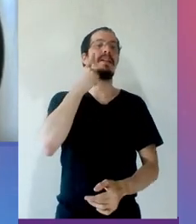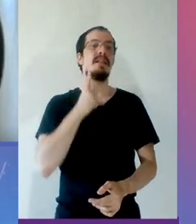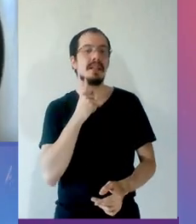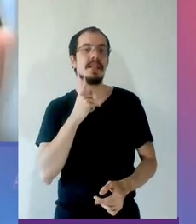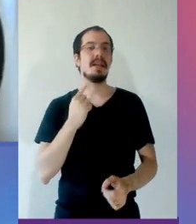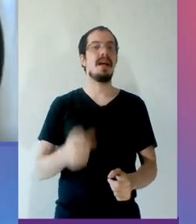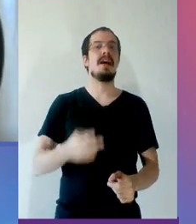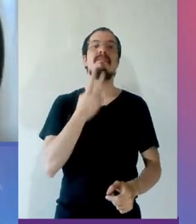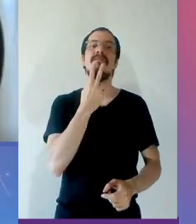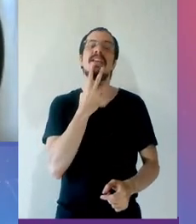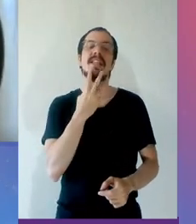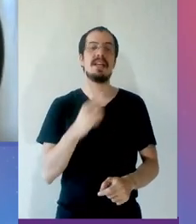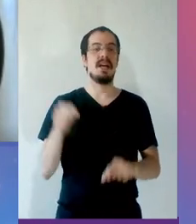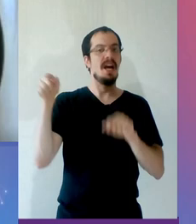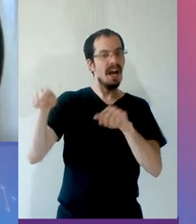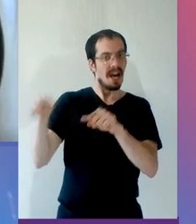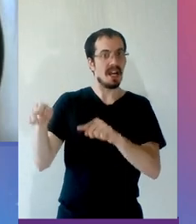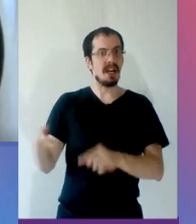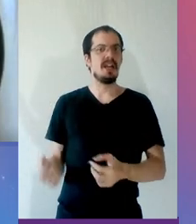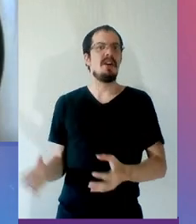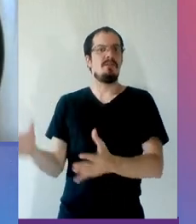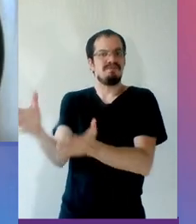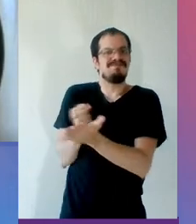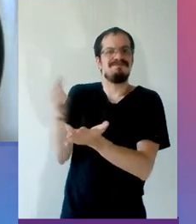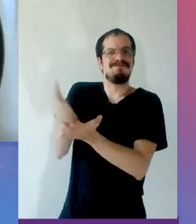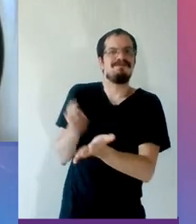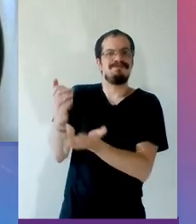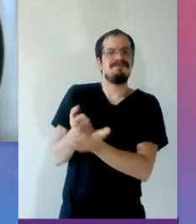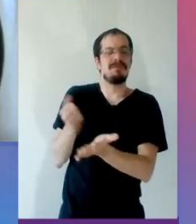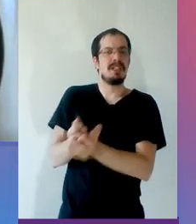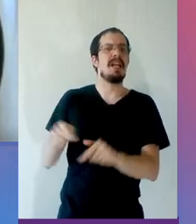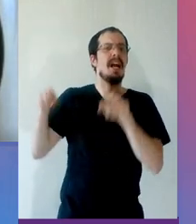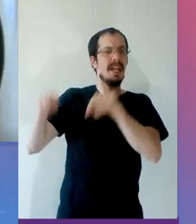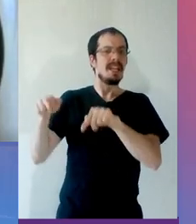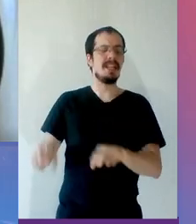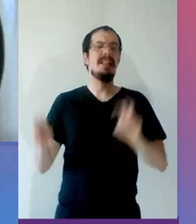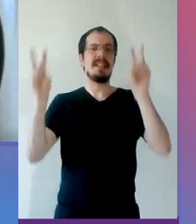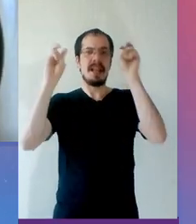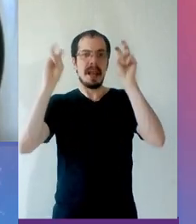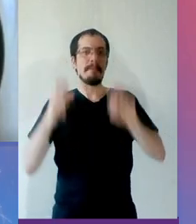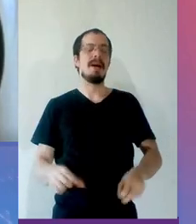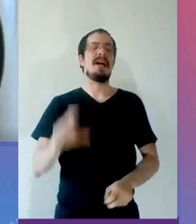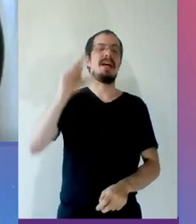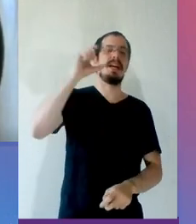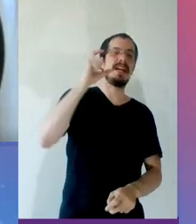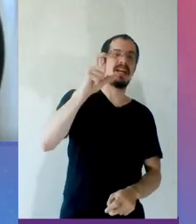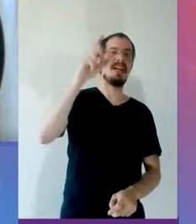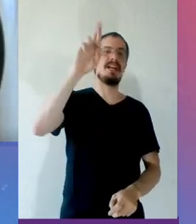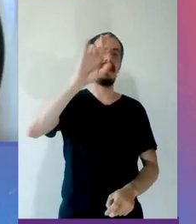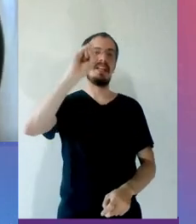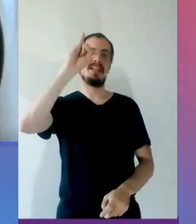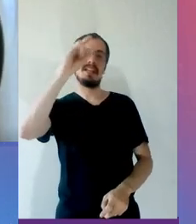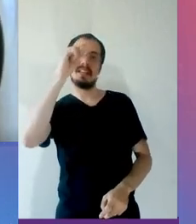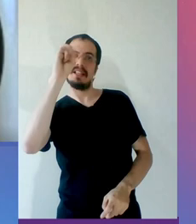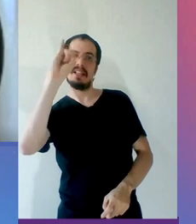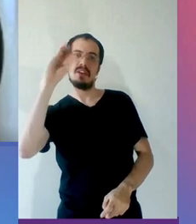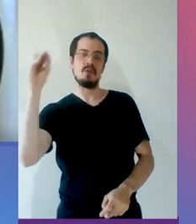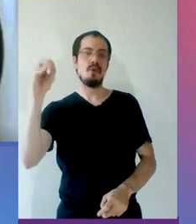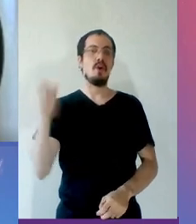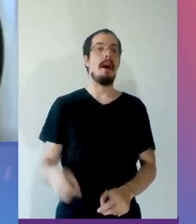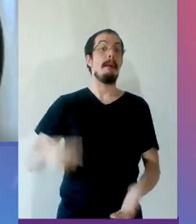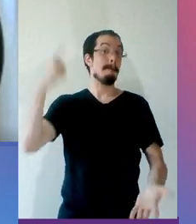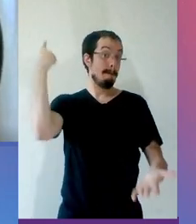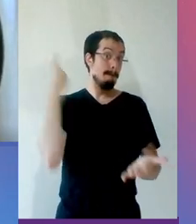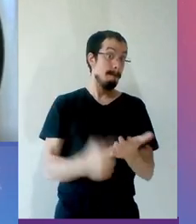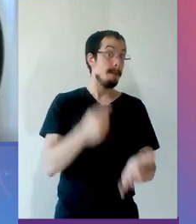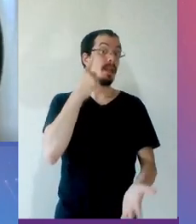competencias en un periodo muy corto. Cuando uno habla de periodo crítico, porque son ventanas de oportunidad cortas, de poco tiempo. 1000 días es poco tiempo